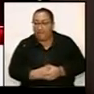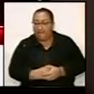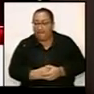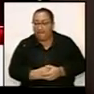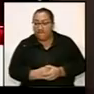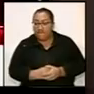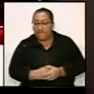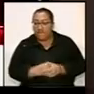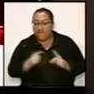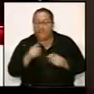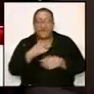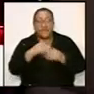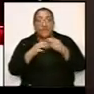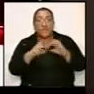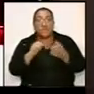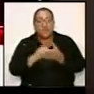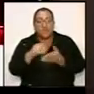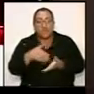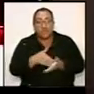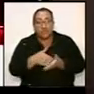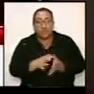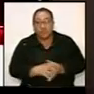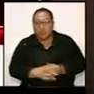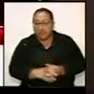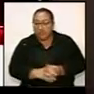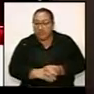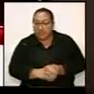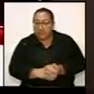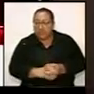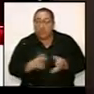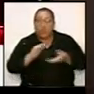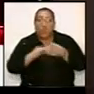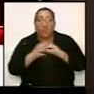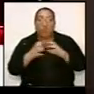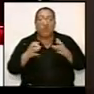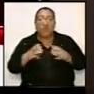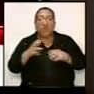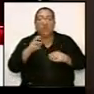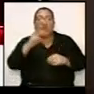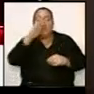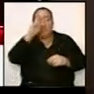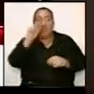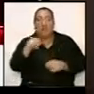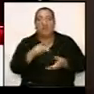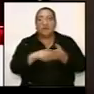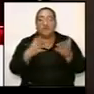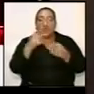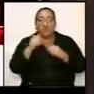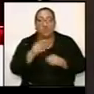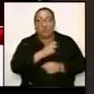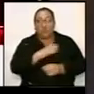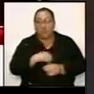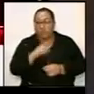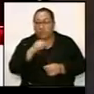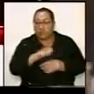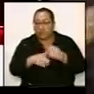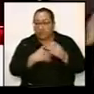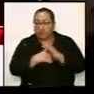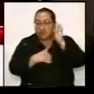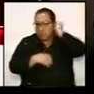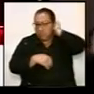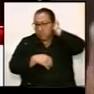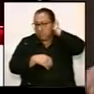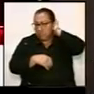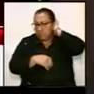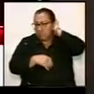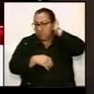sumar estos esfuerzos, pero por estas poblaciones vulnerables, por los comuneros del Perú, allí donde el Estado está totalmente